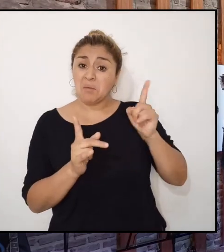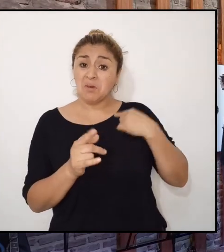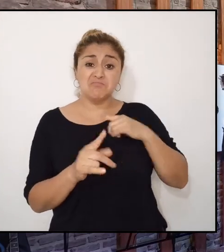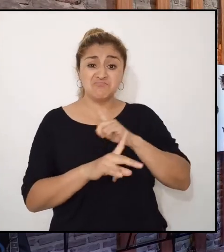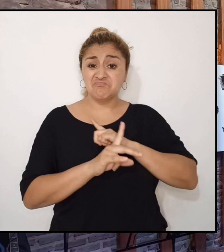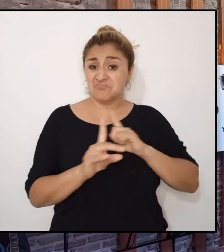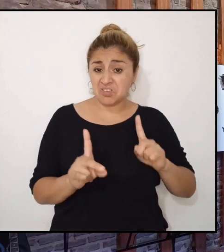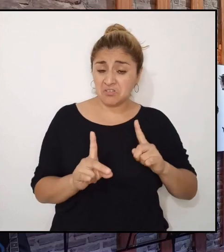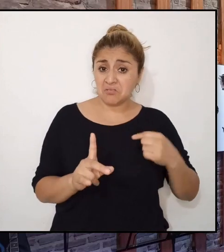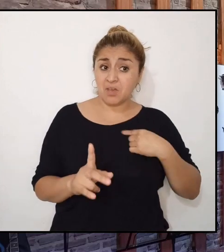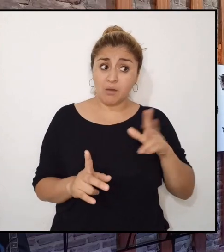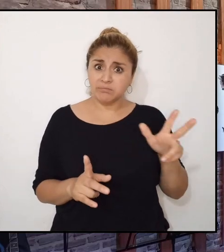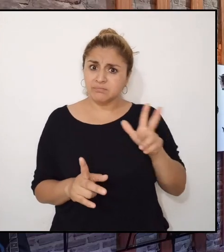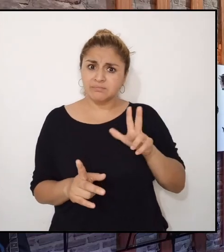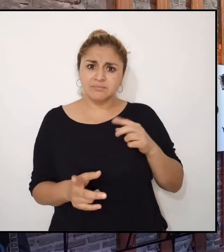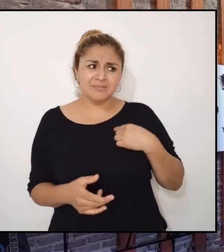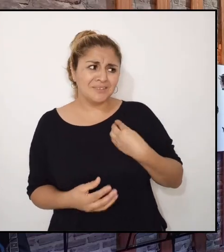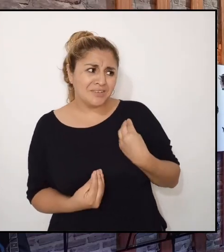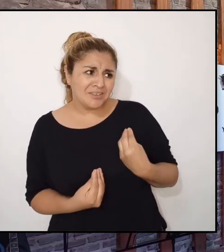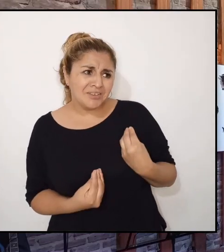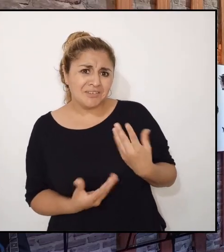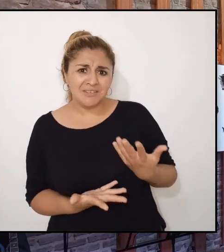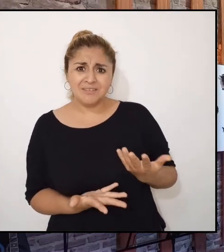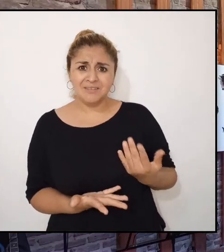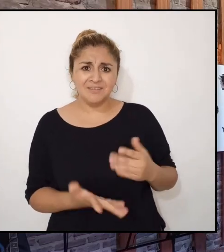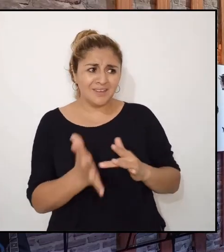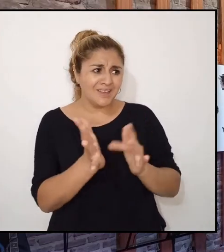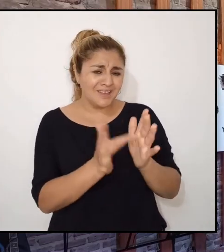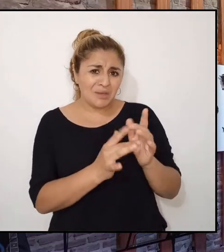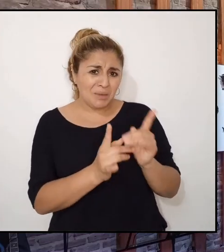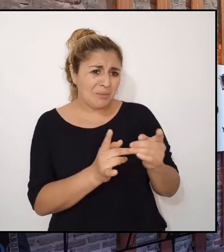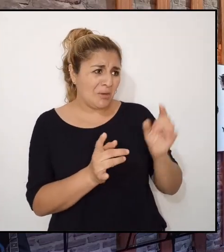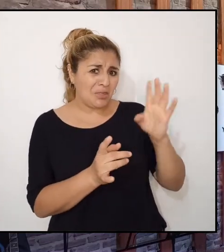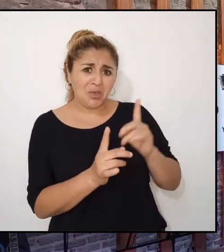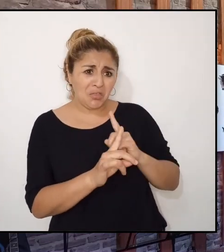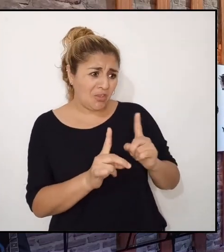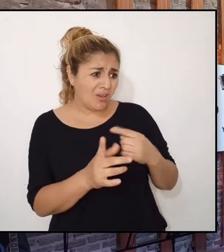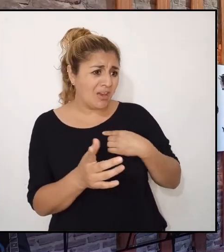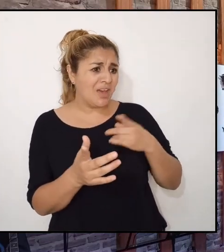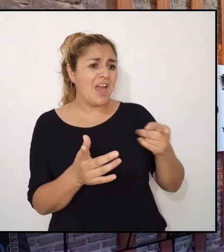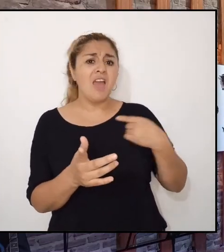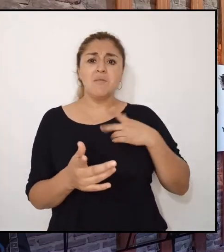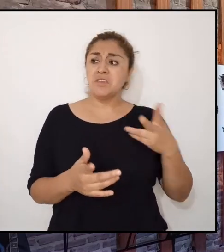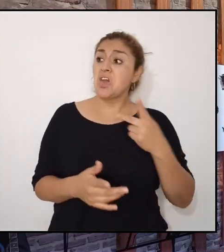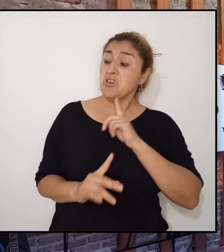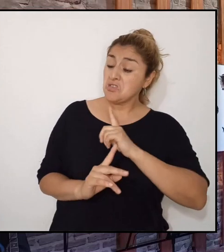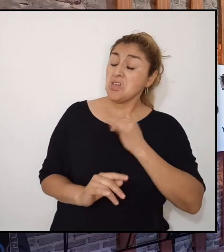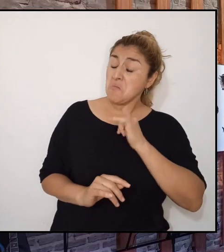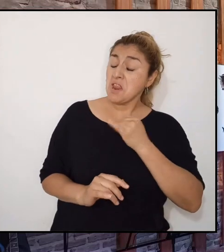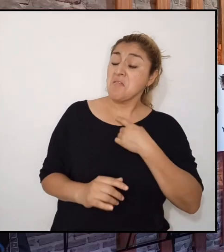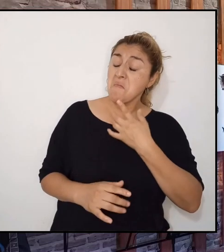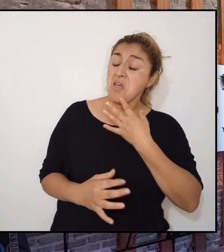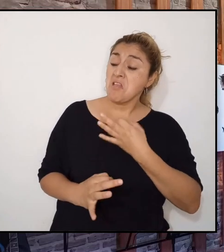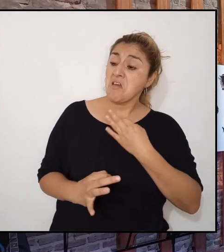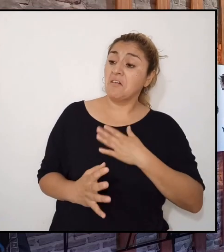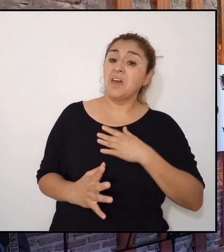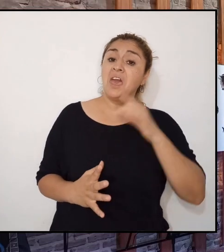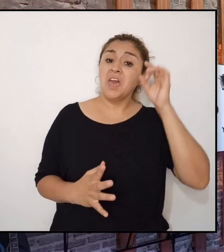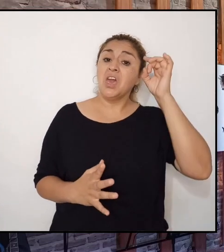¿Cómo que Jesús no es Dios? No, es como un ángel, pero no es